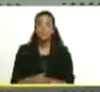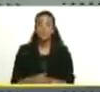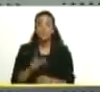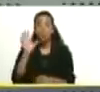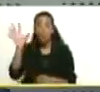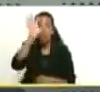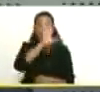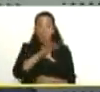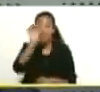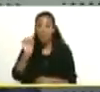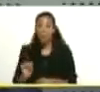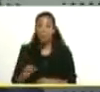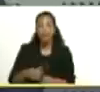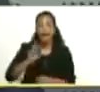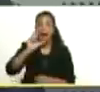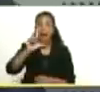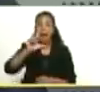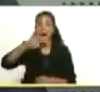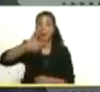La Habana,